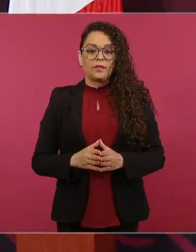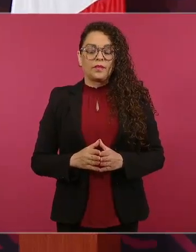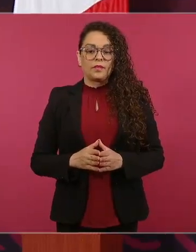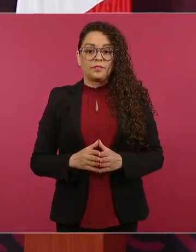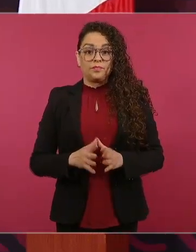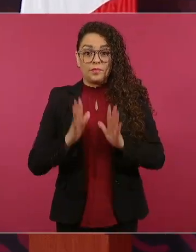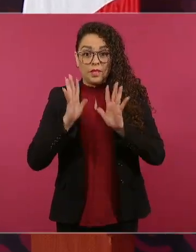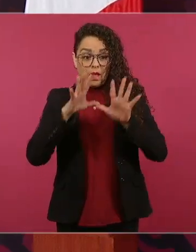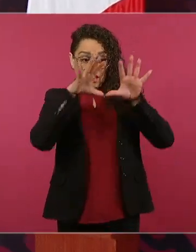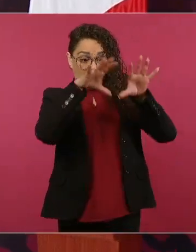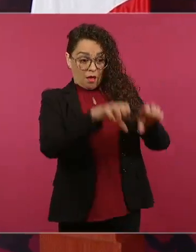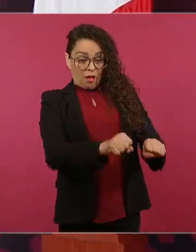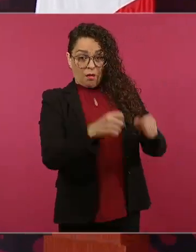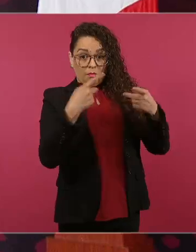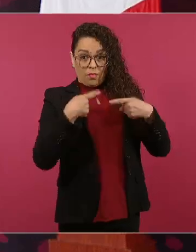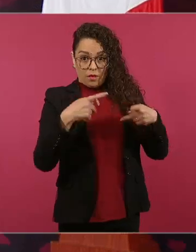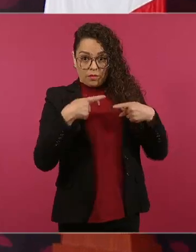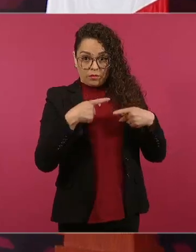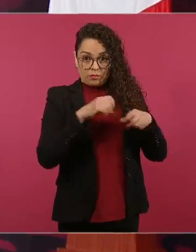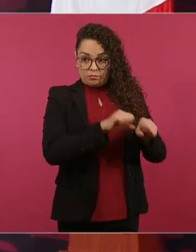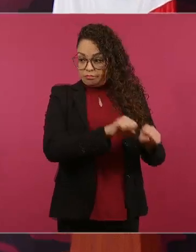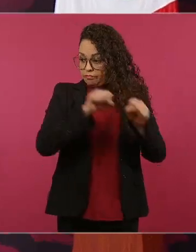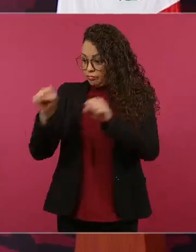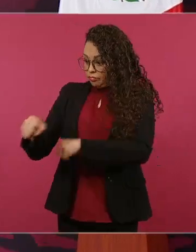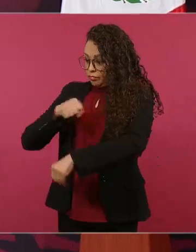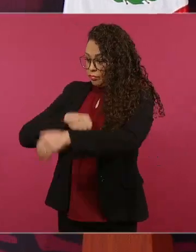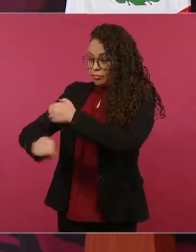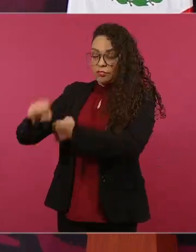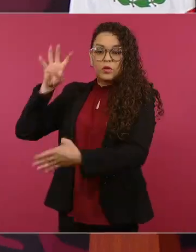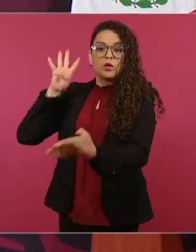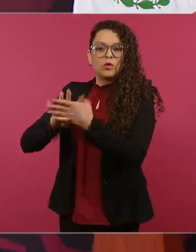encarcelan por lo de Ayotzinapa,